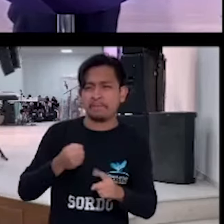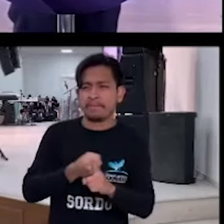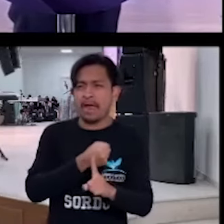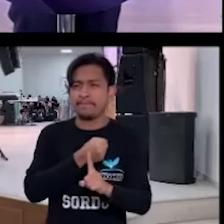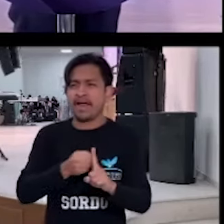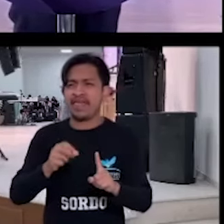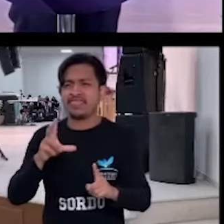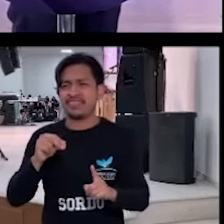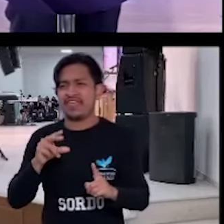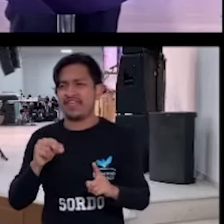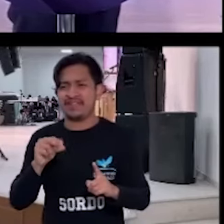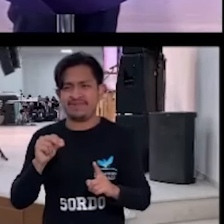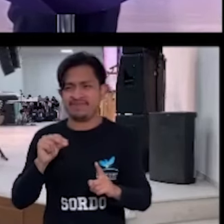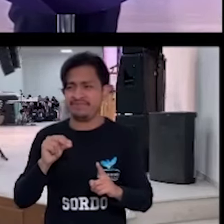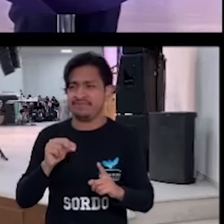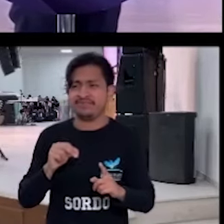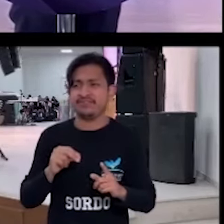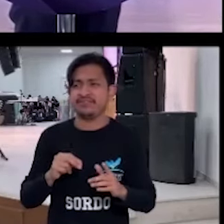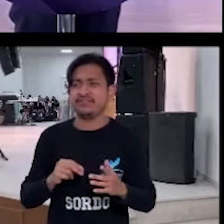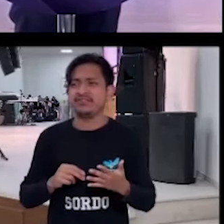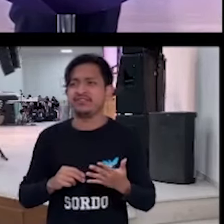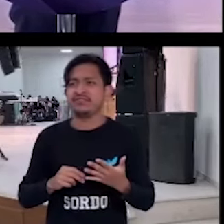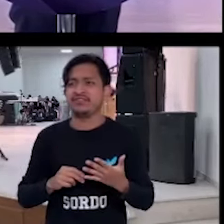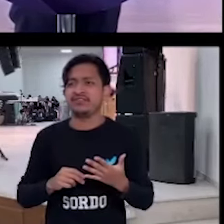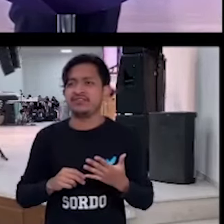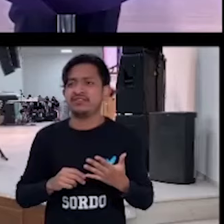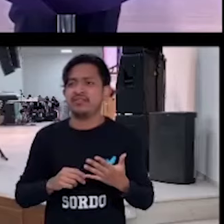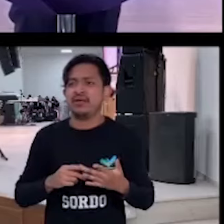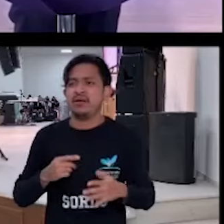ser buscapleitos ni tampoco amar el